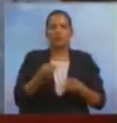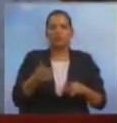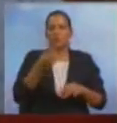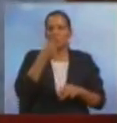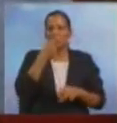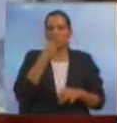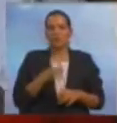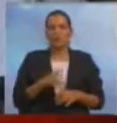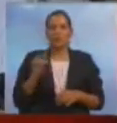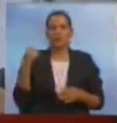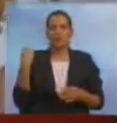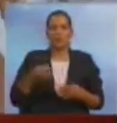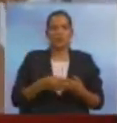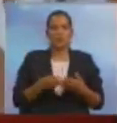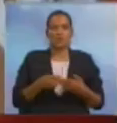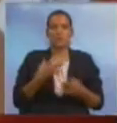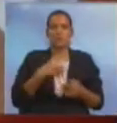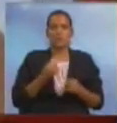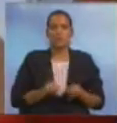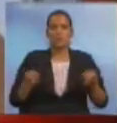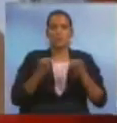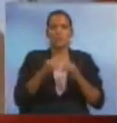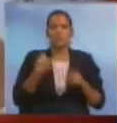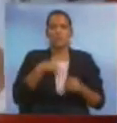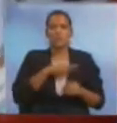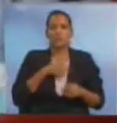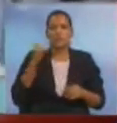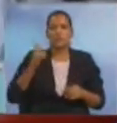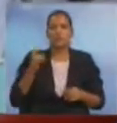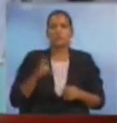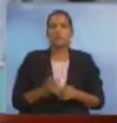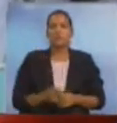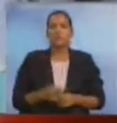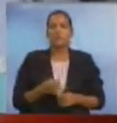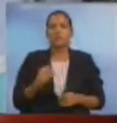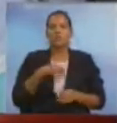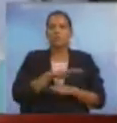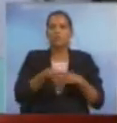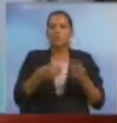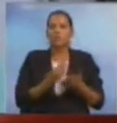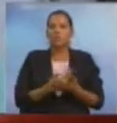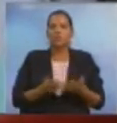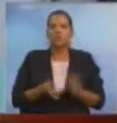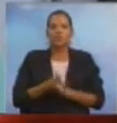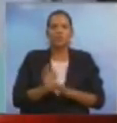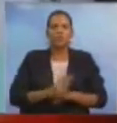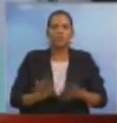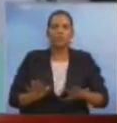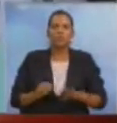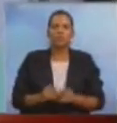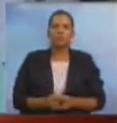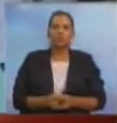recibió gratuitamente. Es importante porque uno lo necesita, porque uno se hundió, todo se la ahogó.